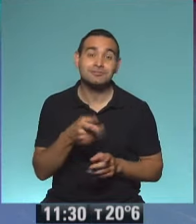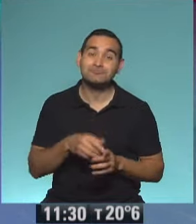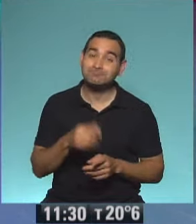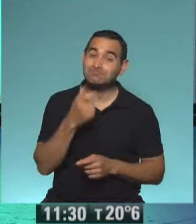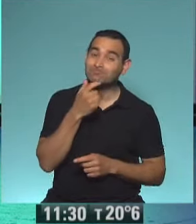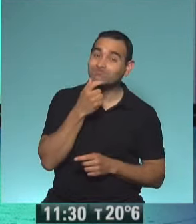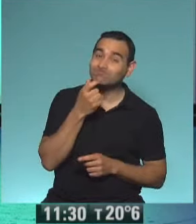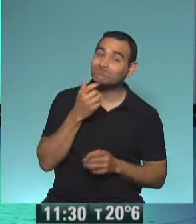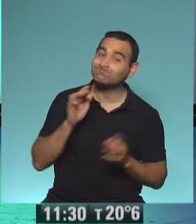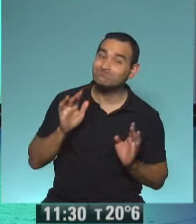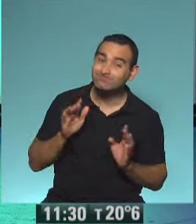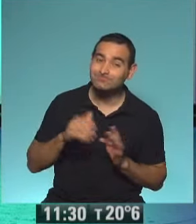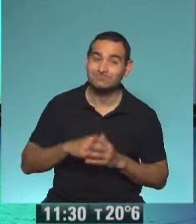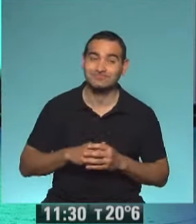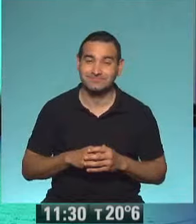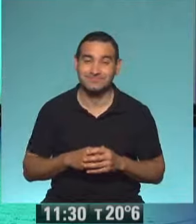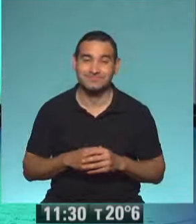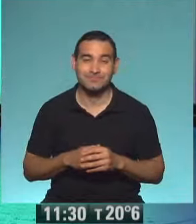pero...